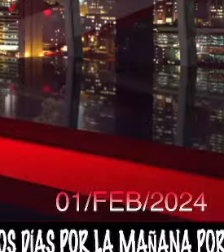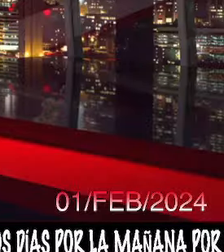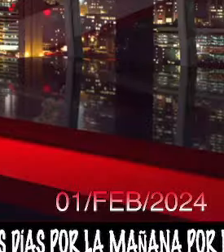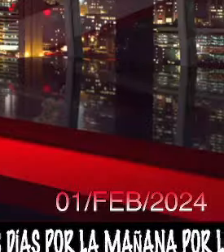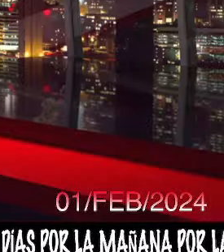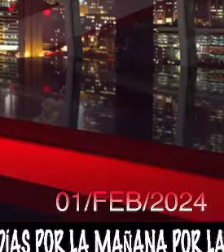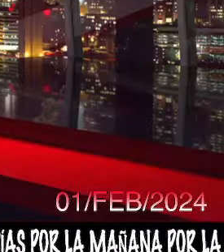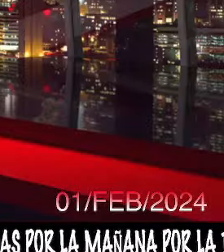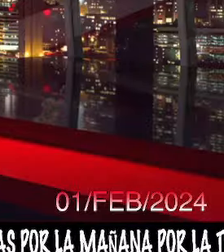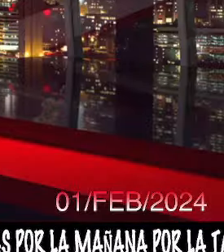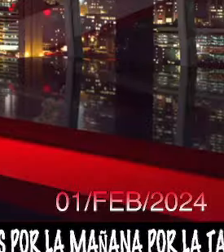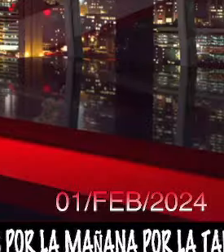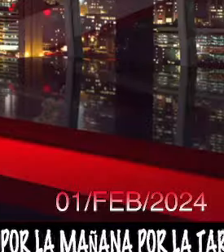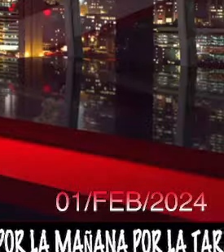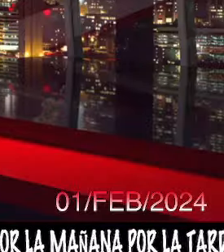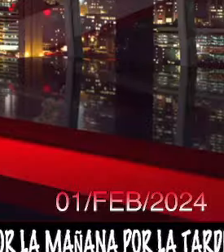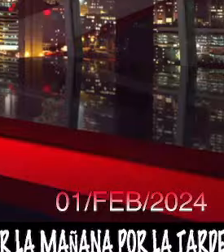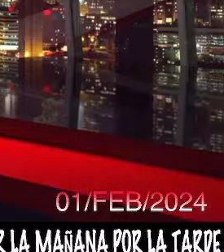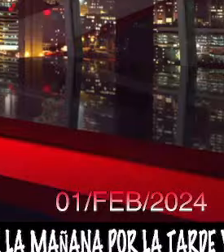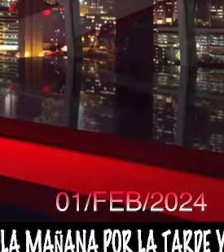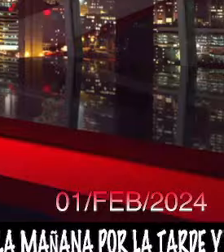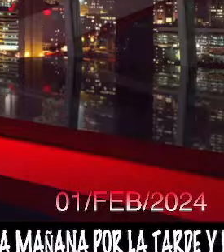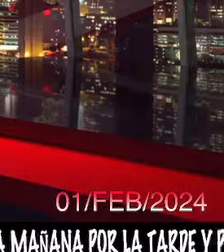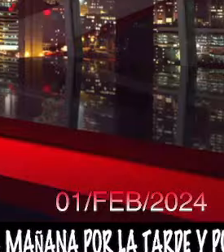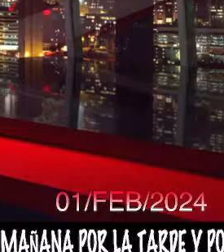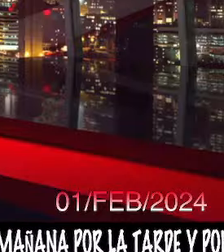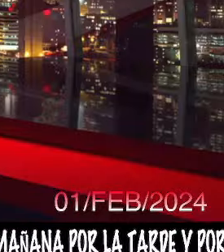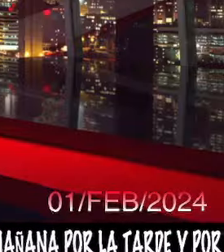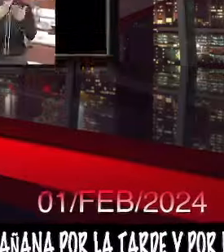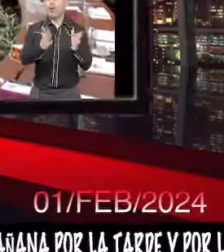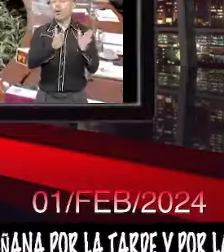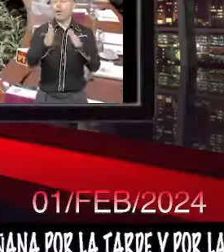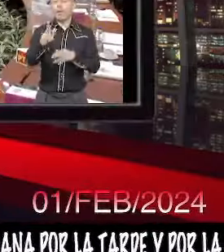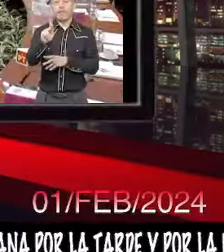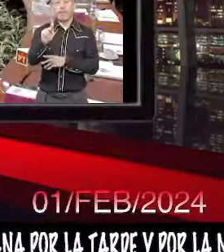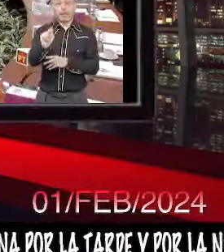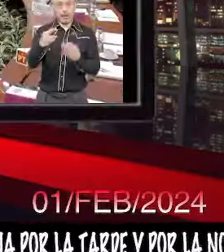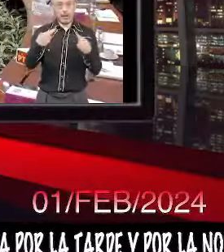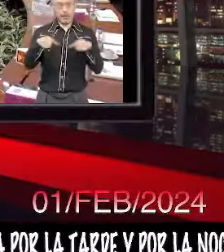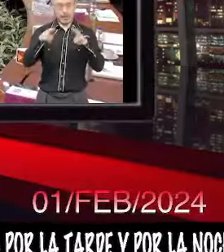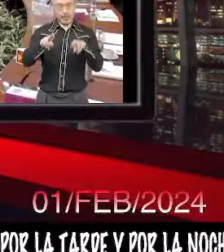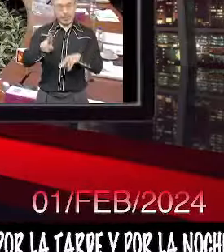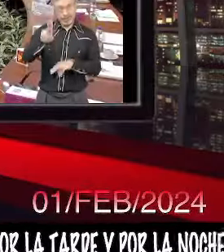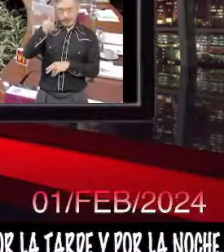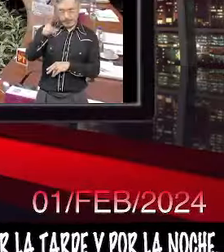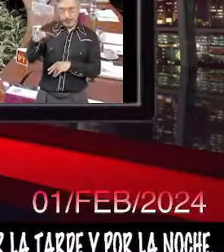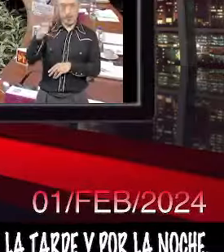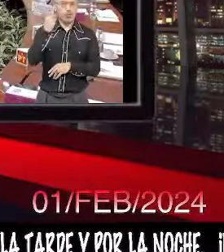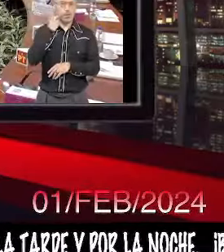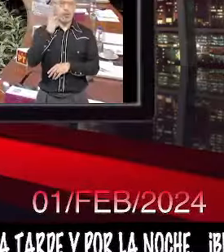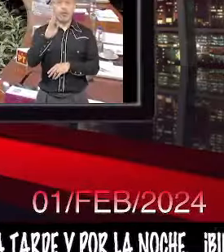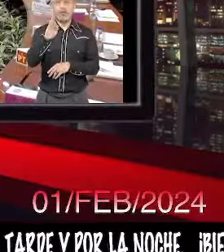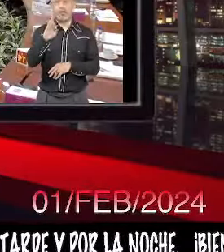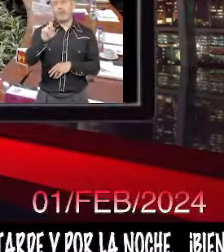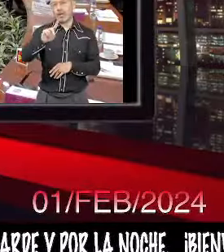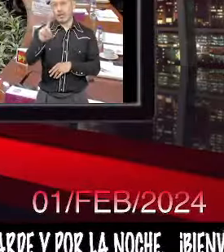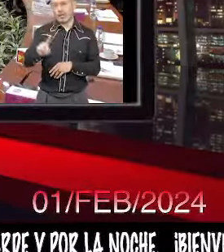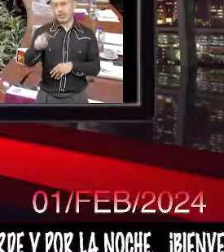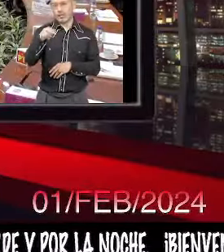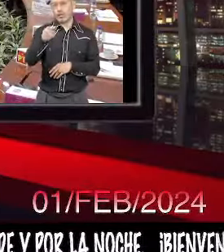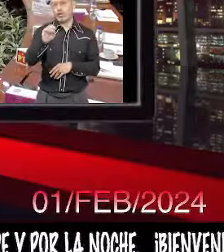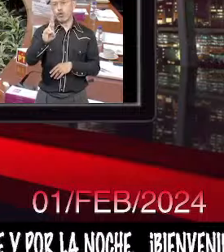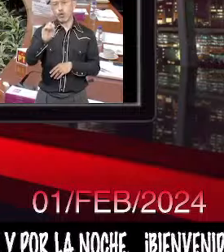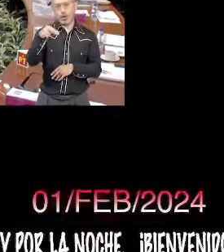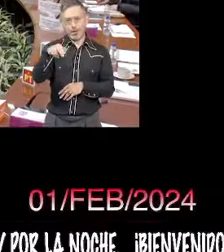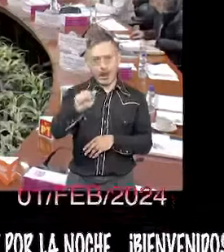Juan Miguel Castro Rendón, hará uso de la palabra el representante del PT, diputado Fernández Noroña. Muchas